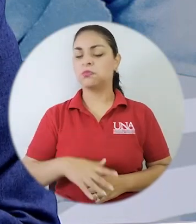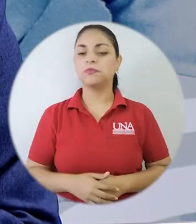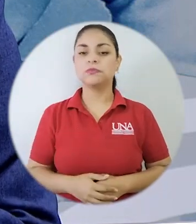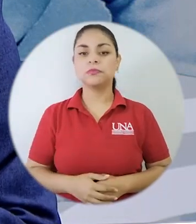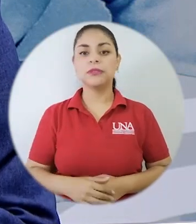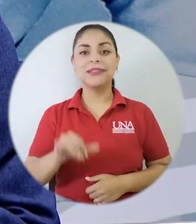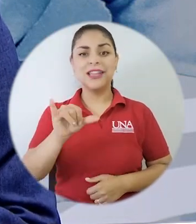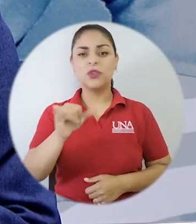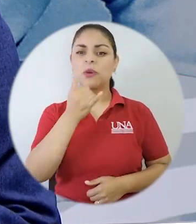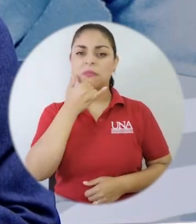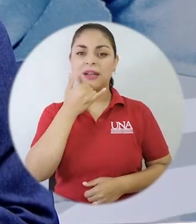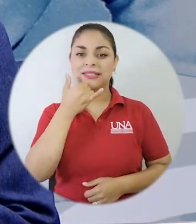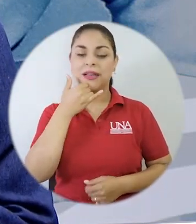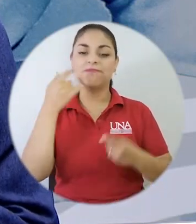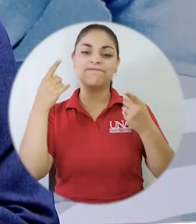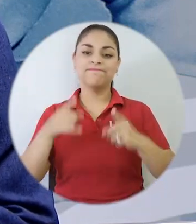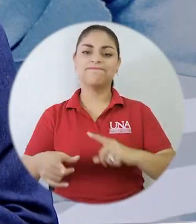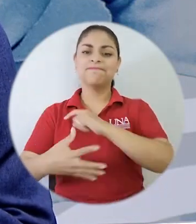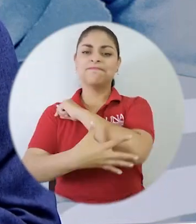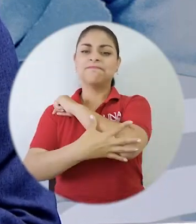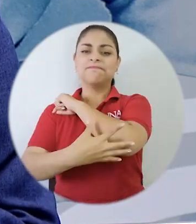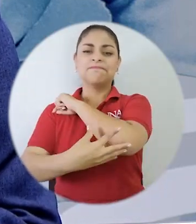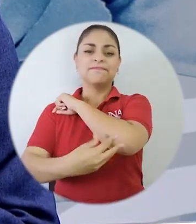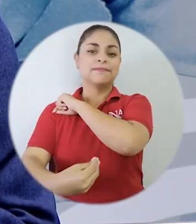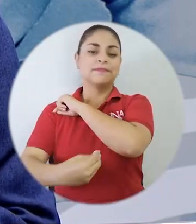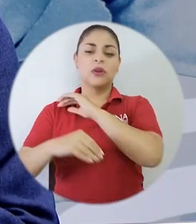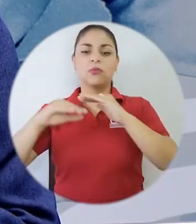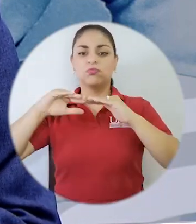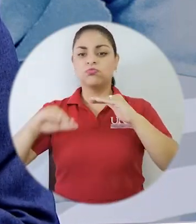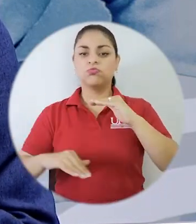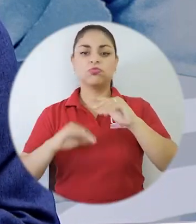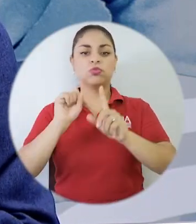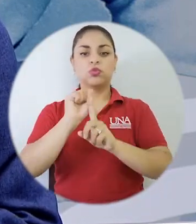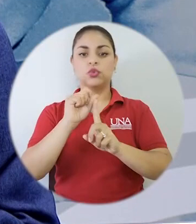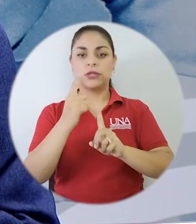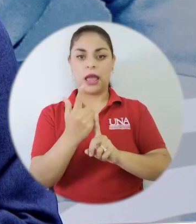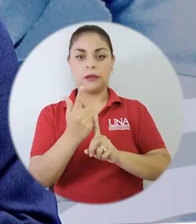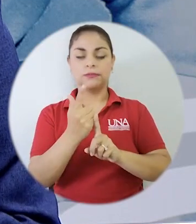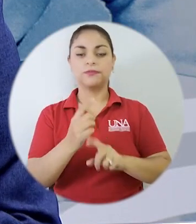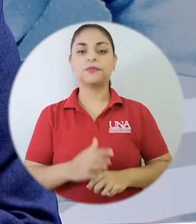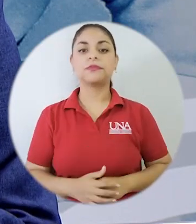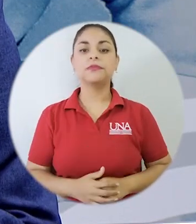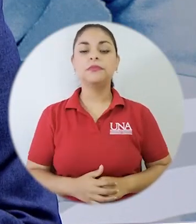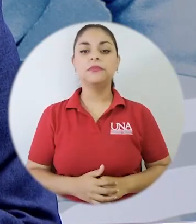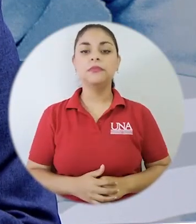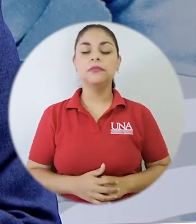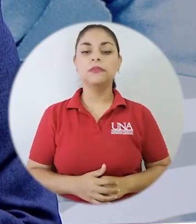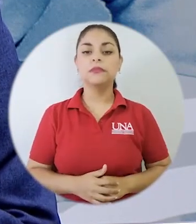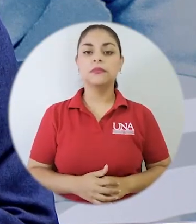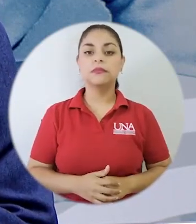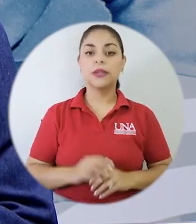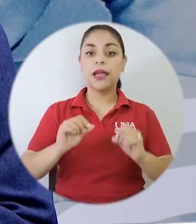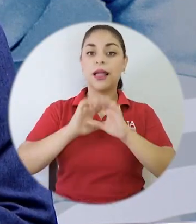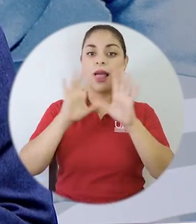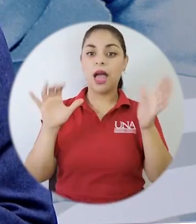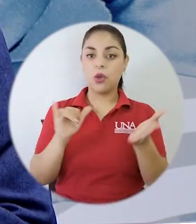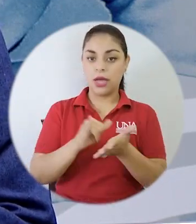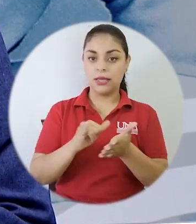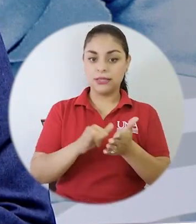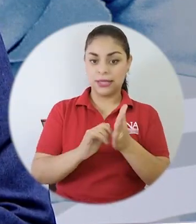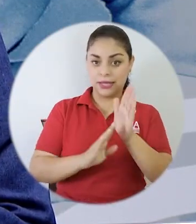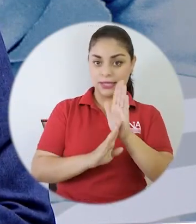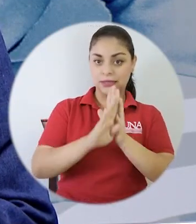47-48%. Y eso genera precariedad y eso genera desventaja social. Por supuesto que ese